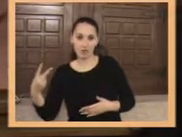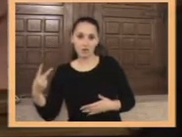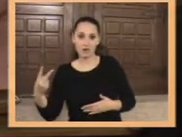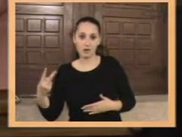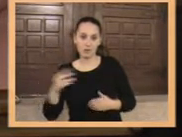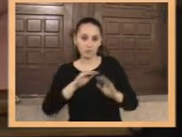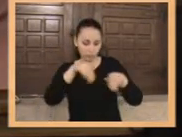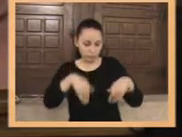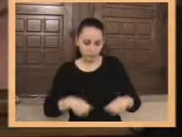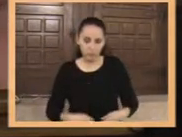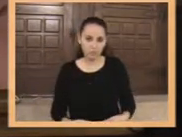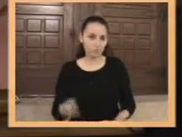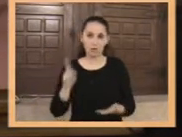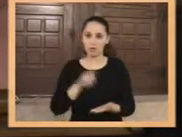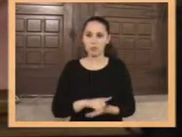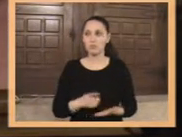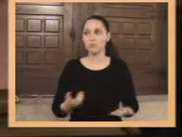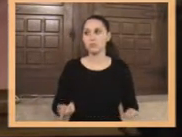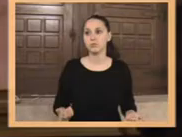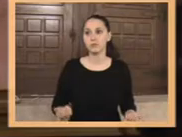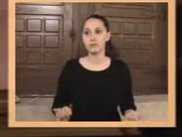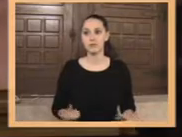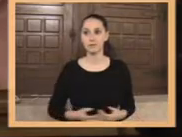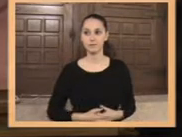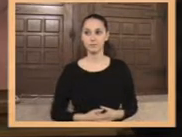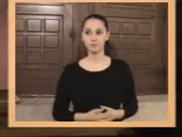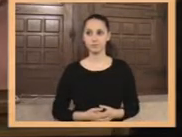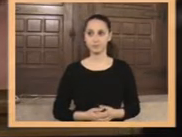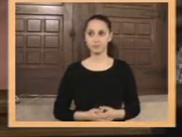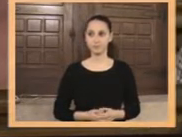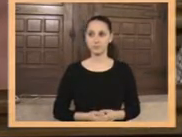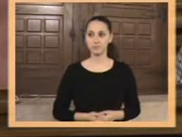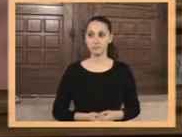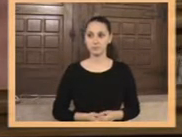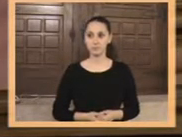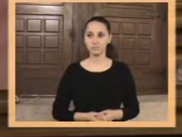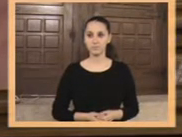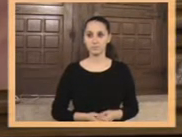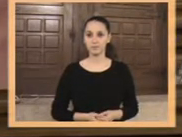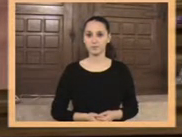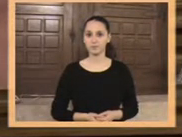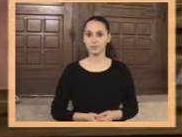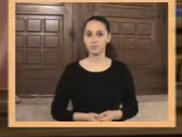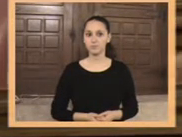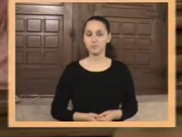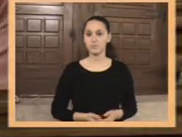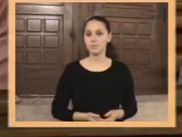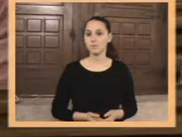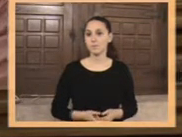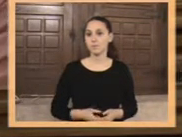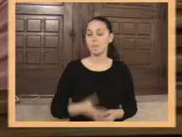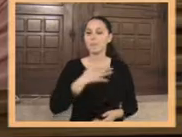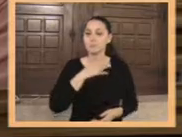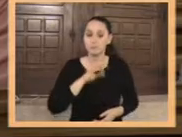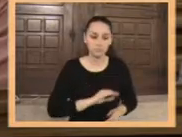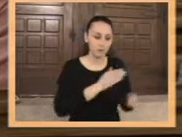nos lo pueden... que le haremos un favor al señor Hernández, que me estáis viendo, en el sentido de decir, mira, nos pueden ayudar de alguna manera.